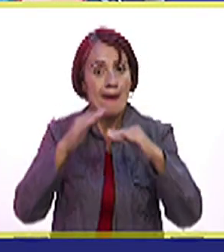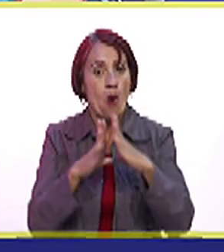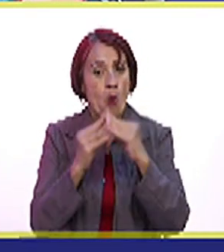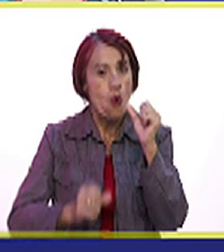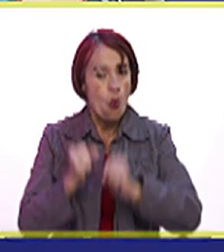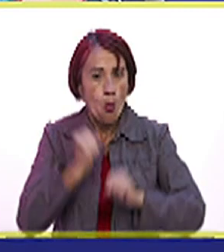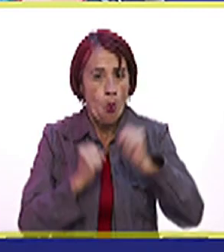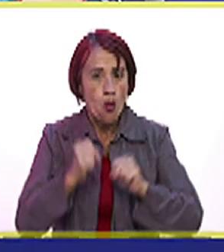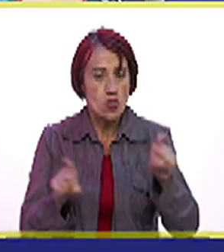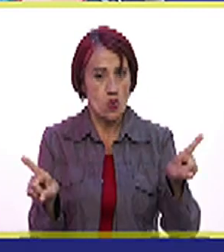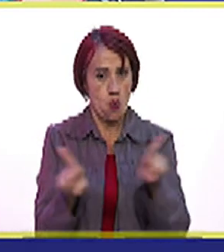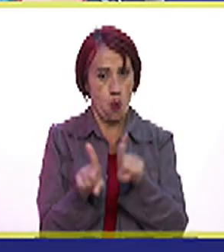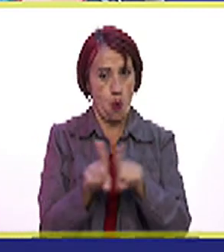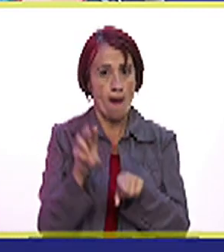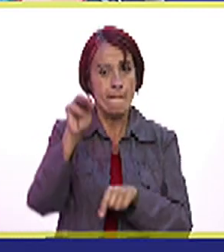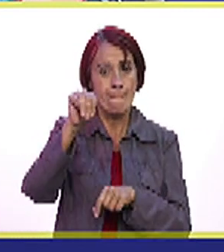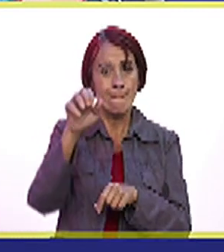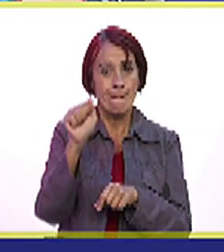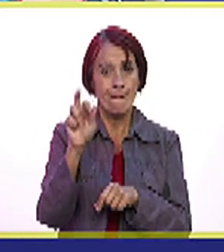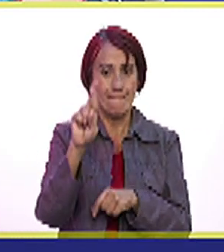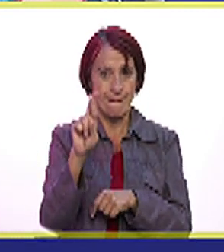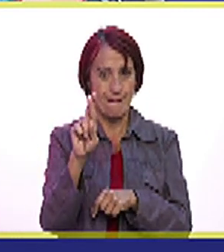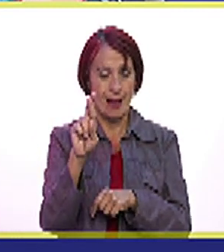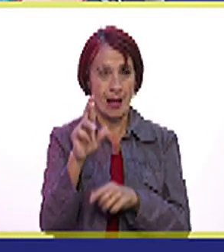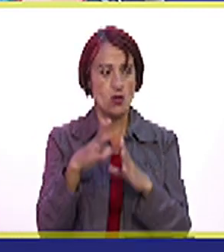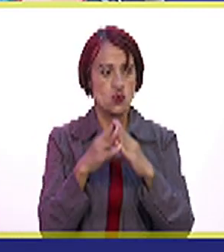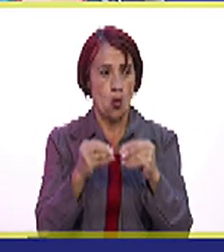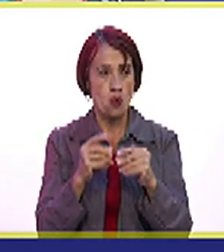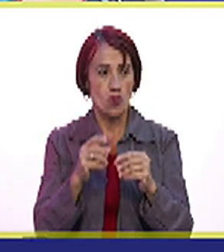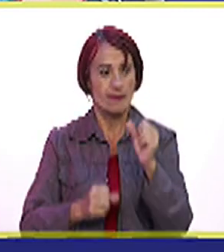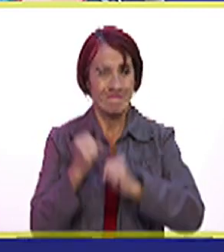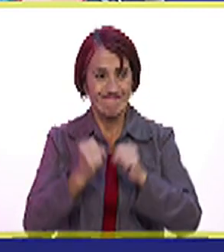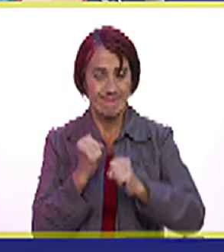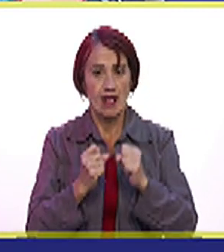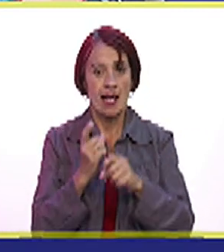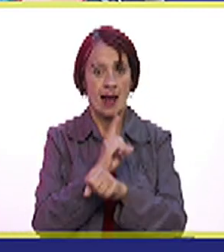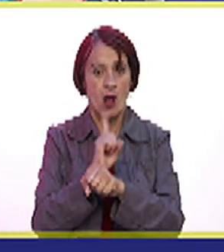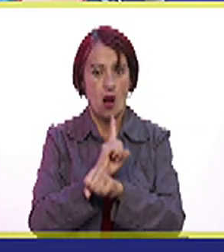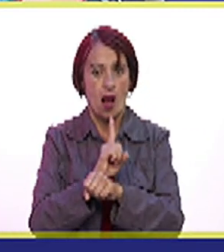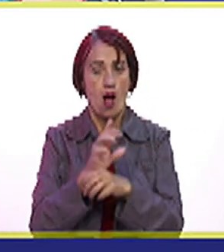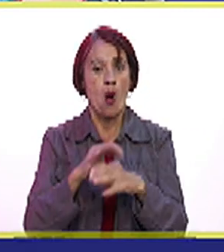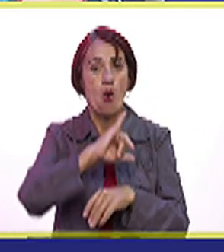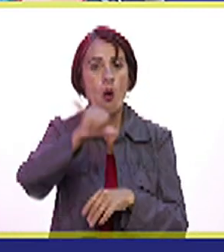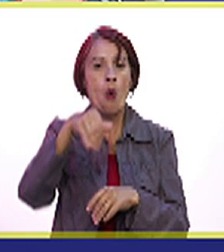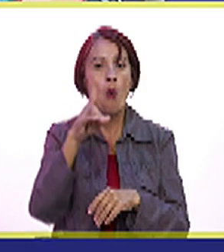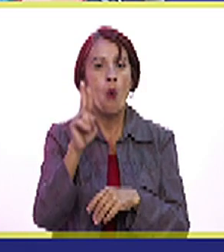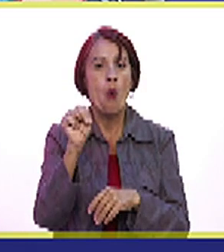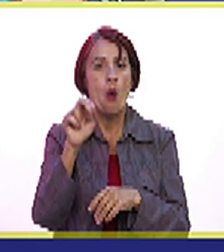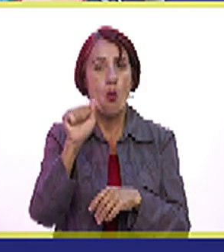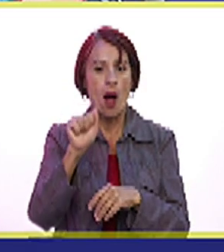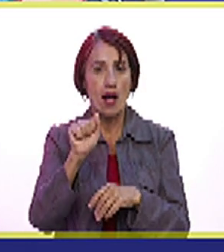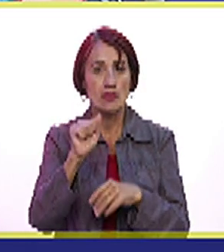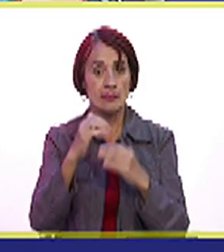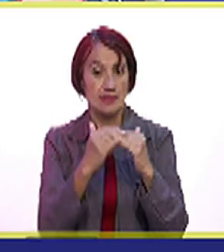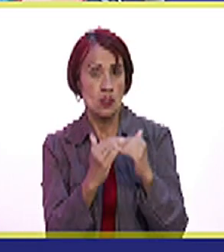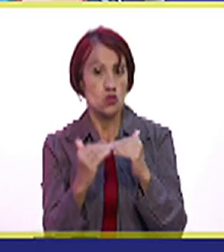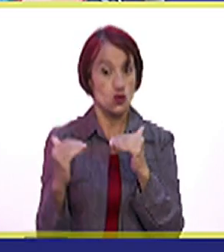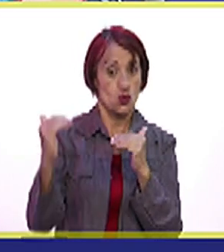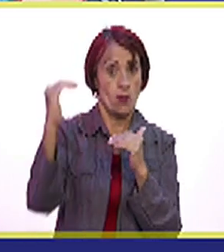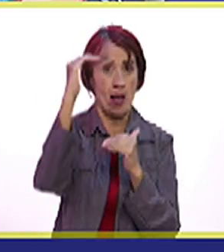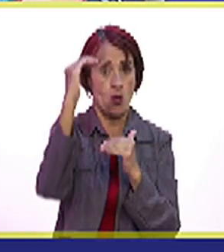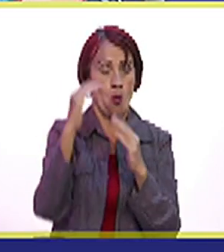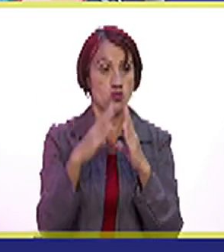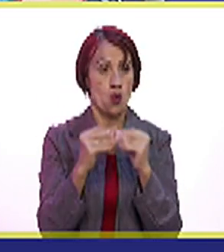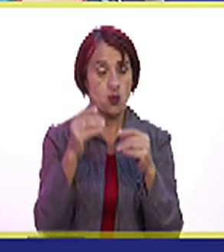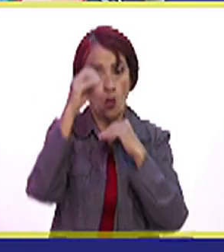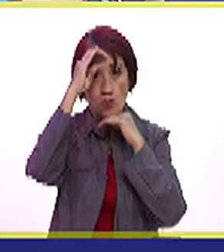como Juan. El último es de igualdad, el anterior es de inferioridad y tenemos el de superioridad. Muy atentos con